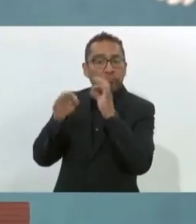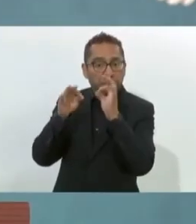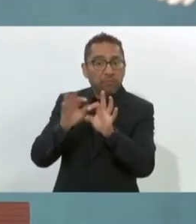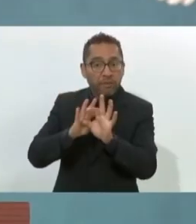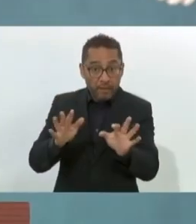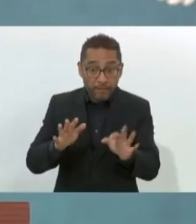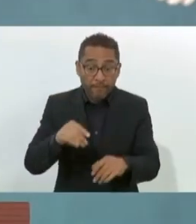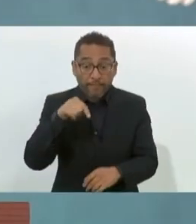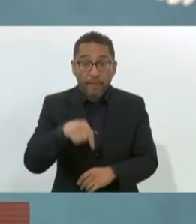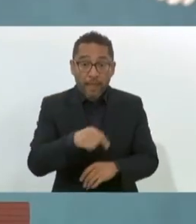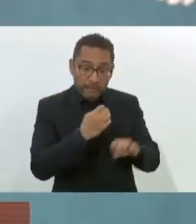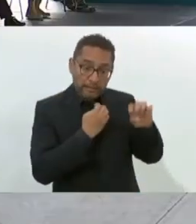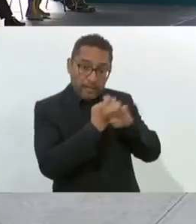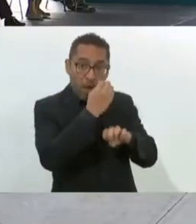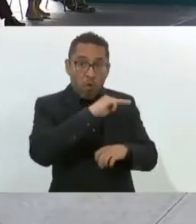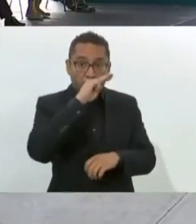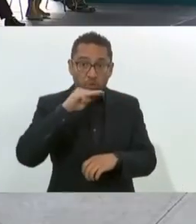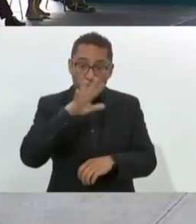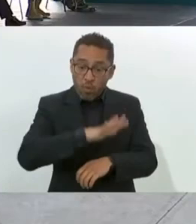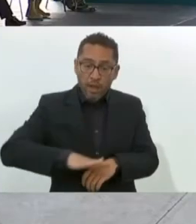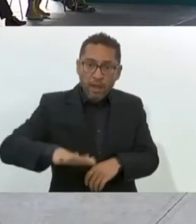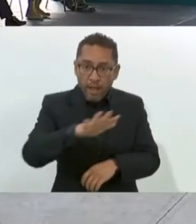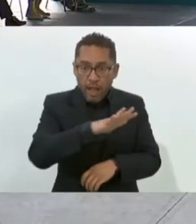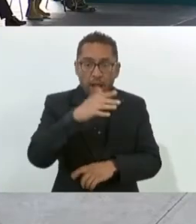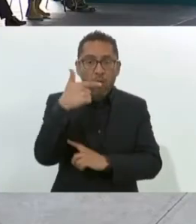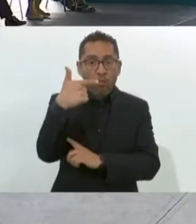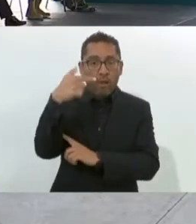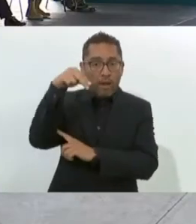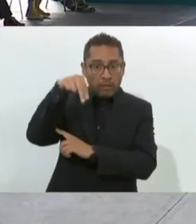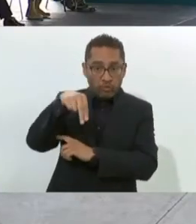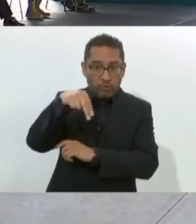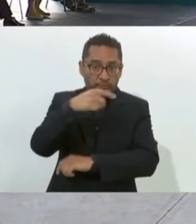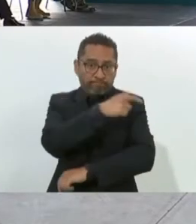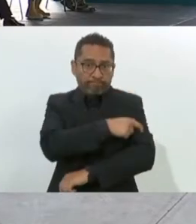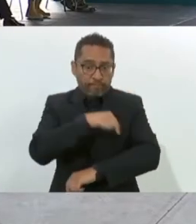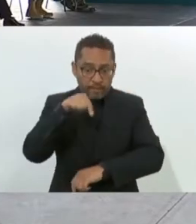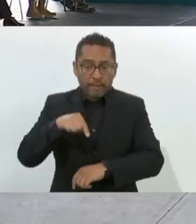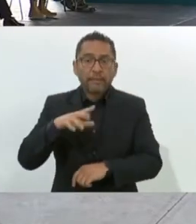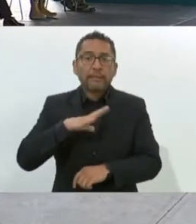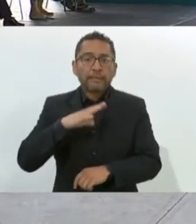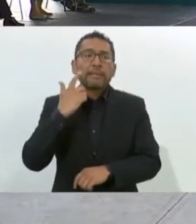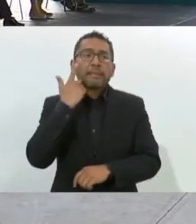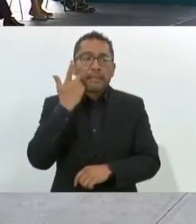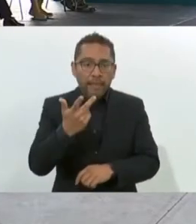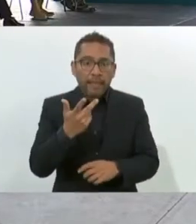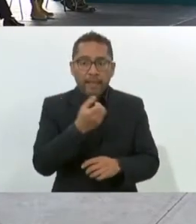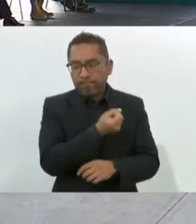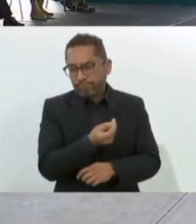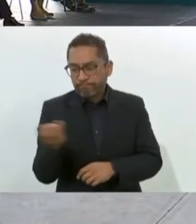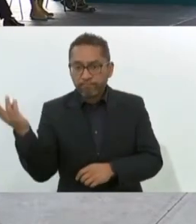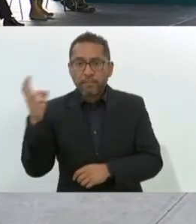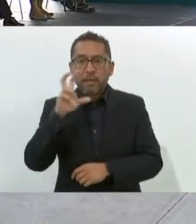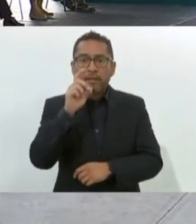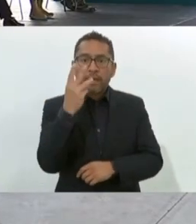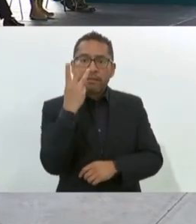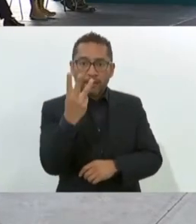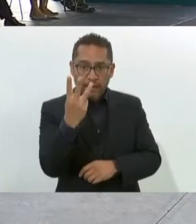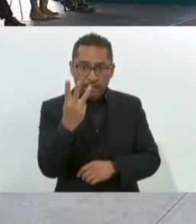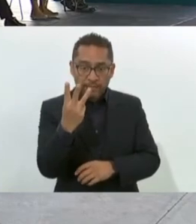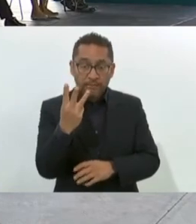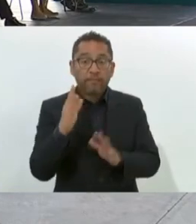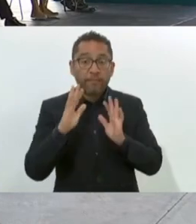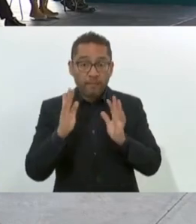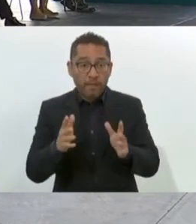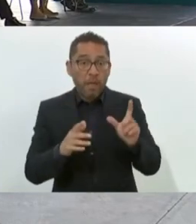En el estado de Michoacán, la Guardia Nacional tiene contemplada la construcción de 33 cuarteles, de los cuales 22 se